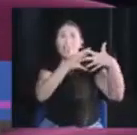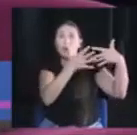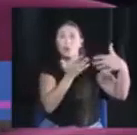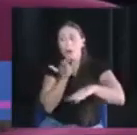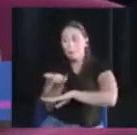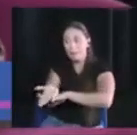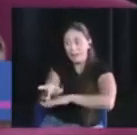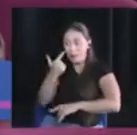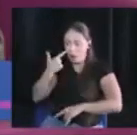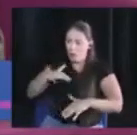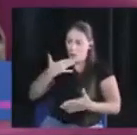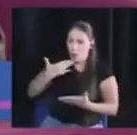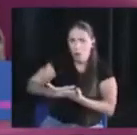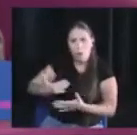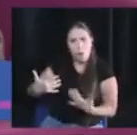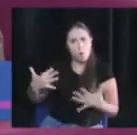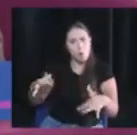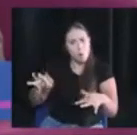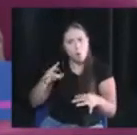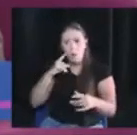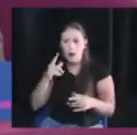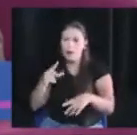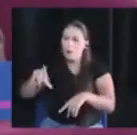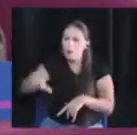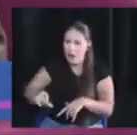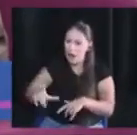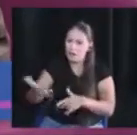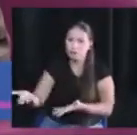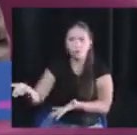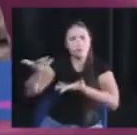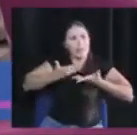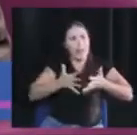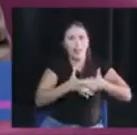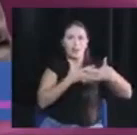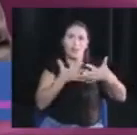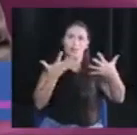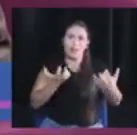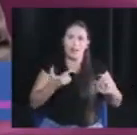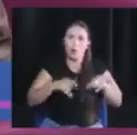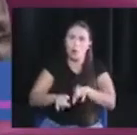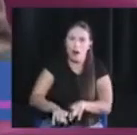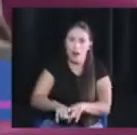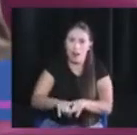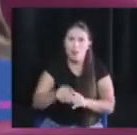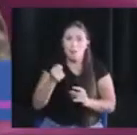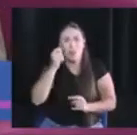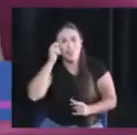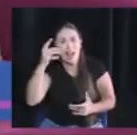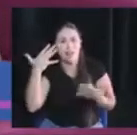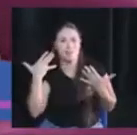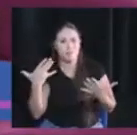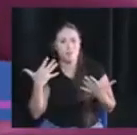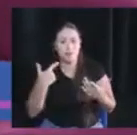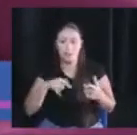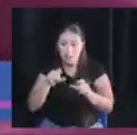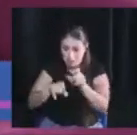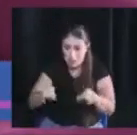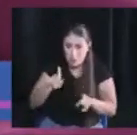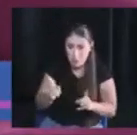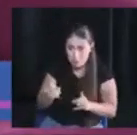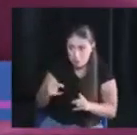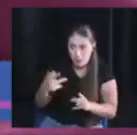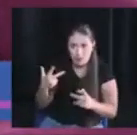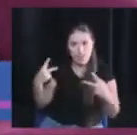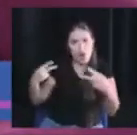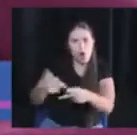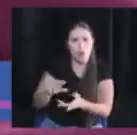Unidos, porque es muy bueno y porque es muy barato y porque tiene mucho talento. ¿A esa gente le vamos a